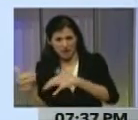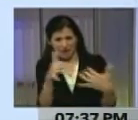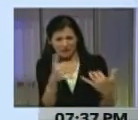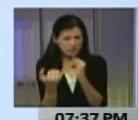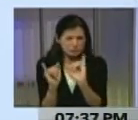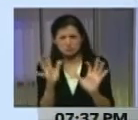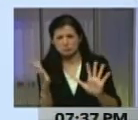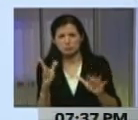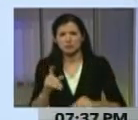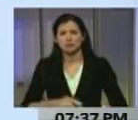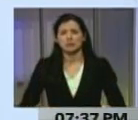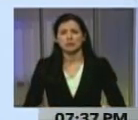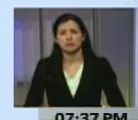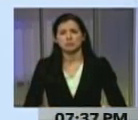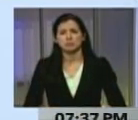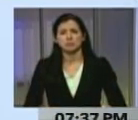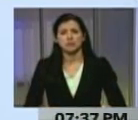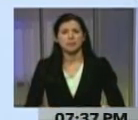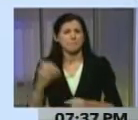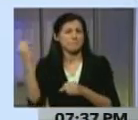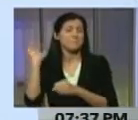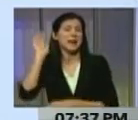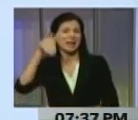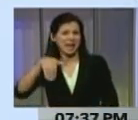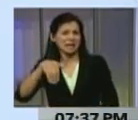allá con la victoria naval de Maracaibo,